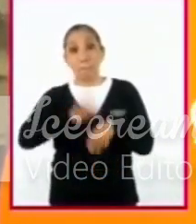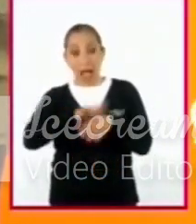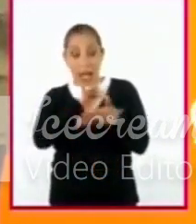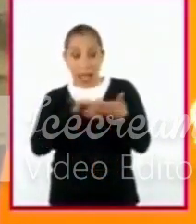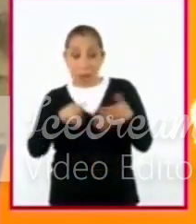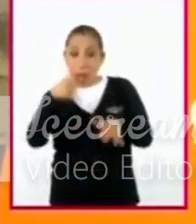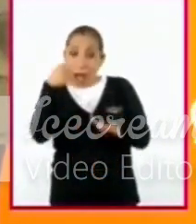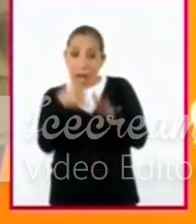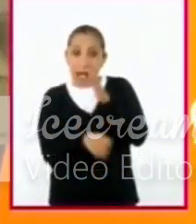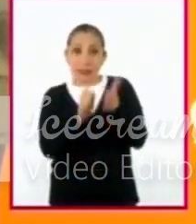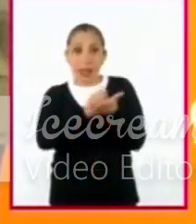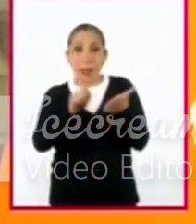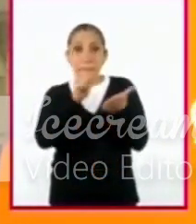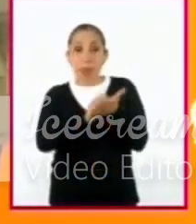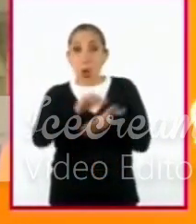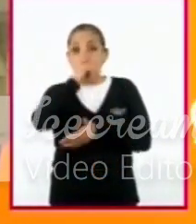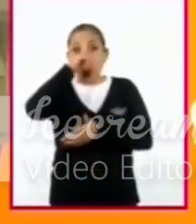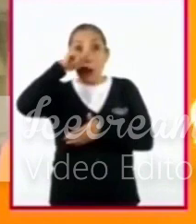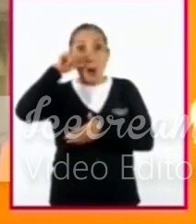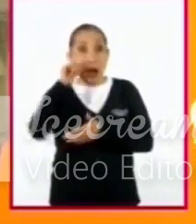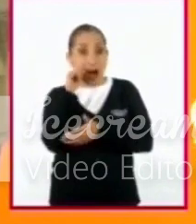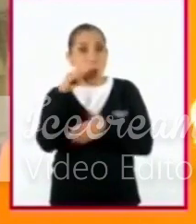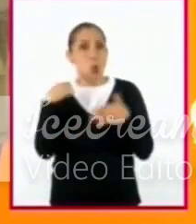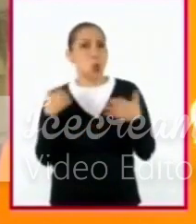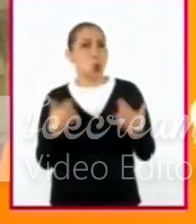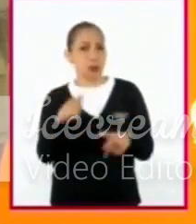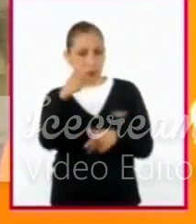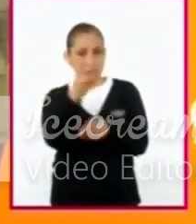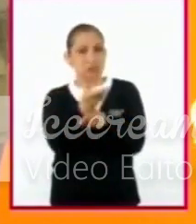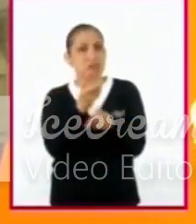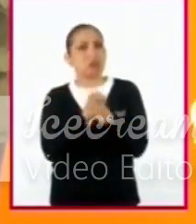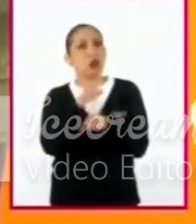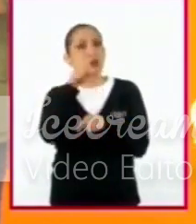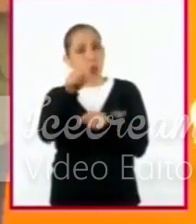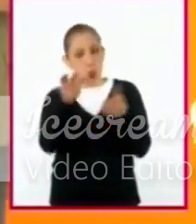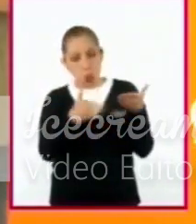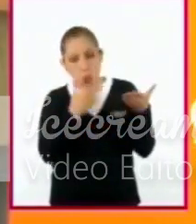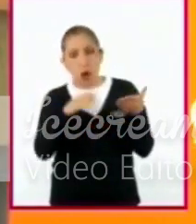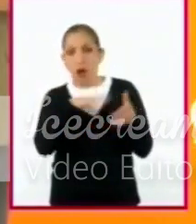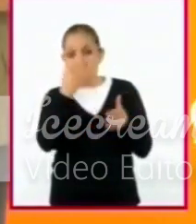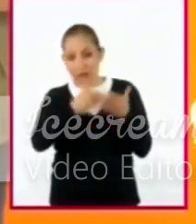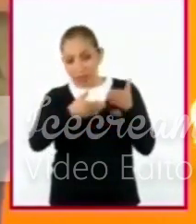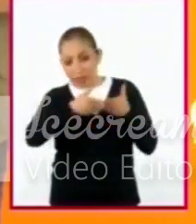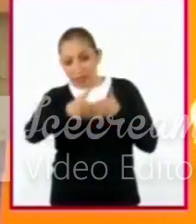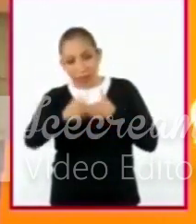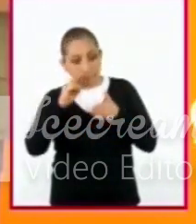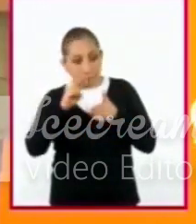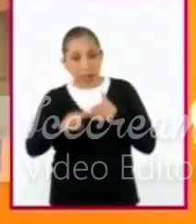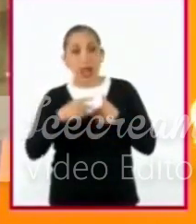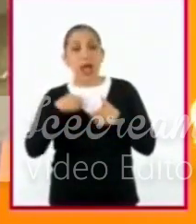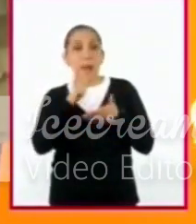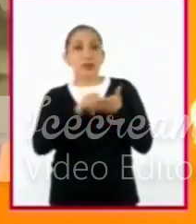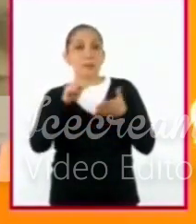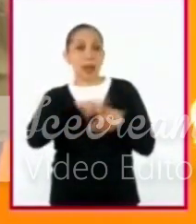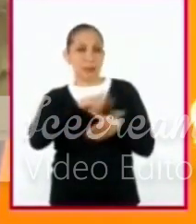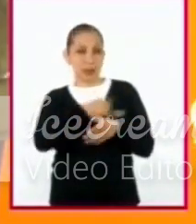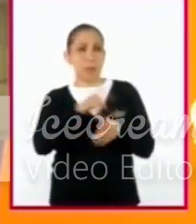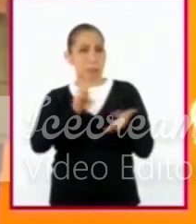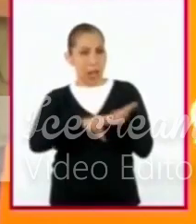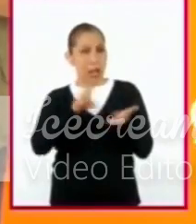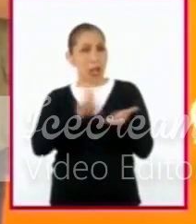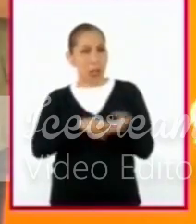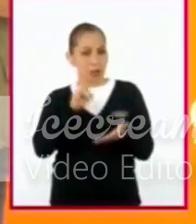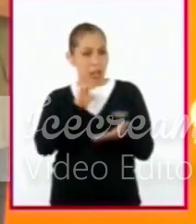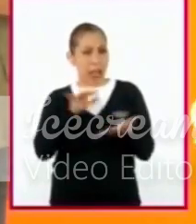más de lo que escribió el Benemérito de las Américas, te invito a que leas el resto de apuntes para mis hijos. Vale mucho la pena.